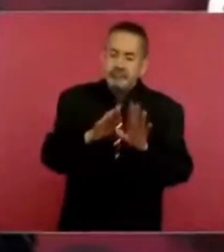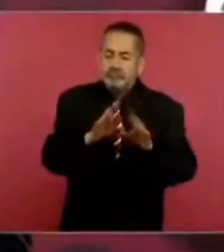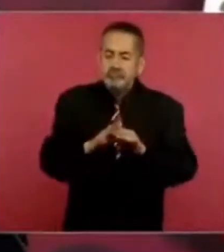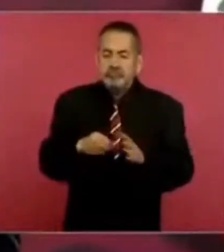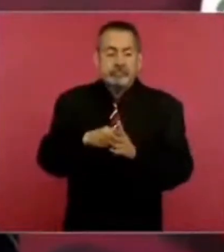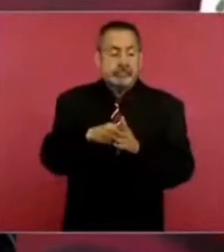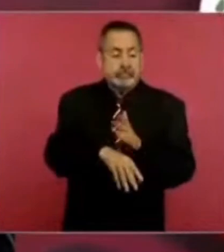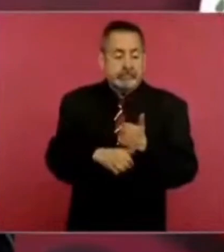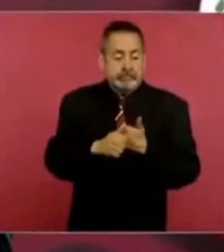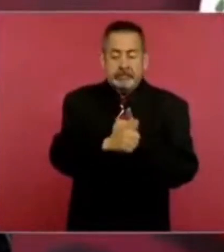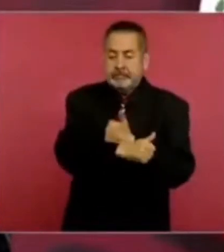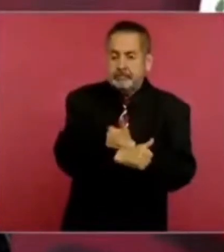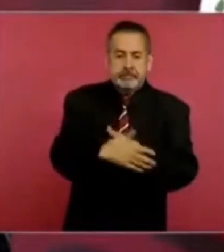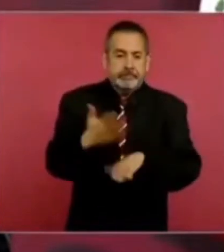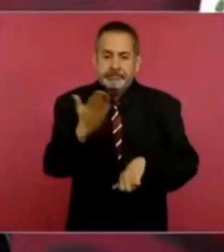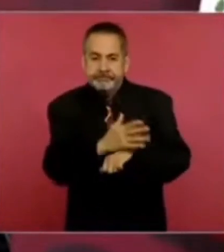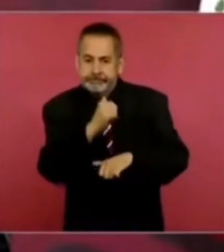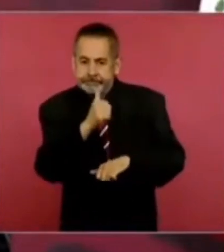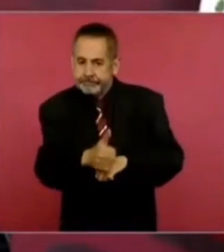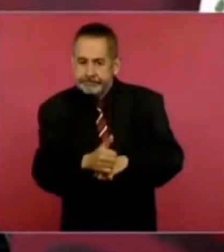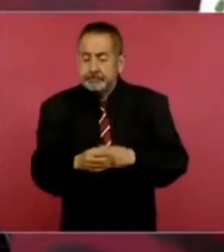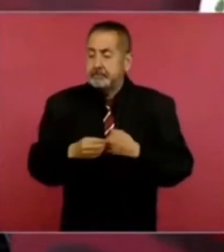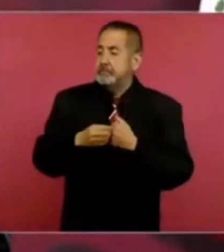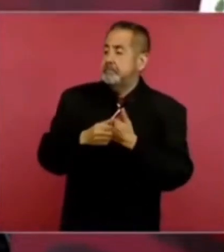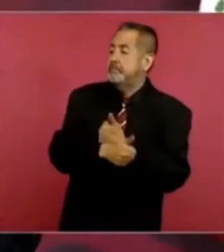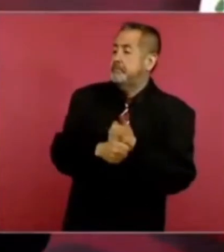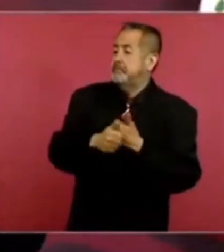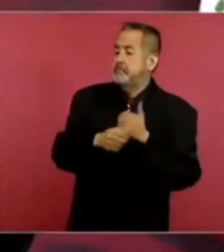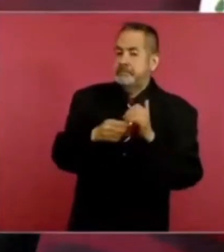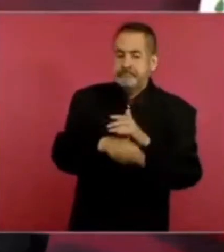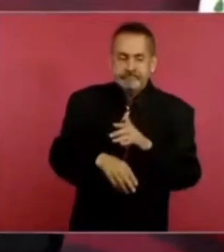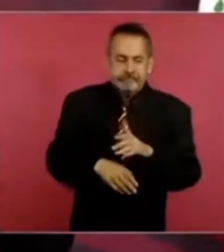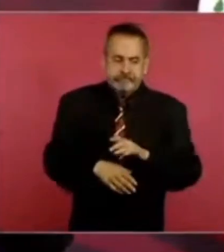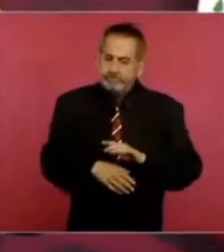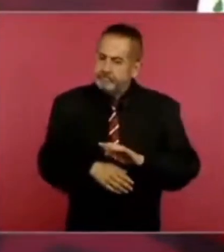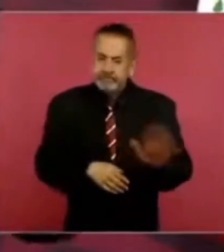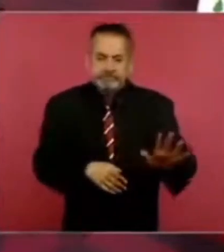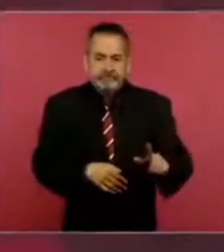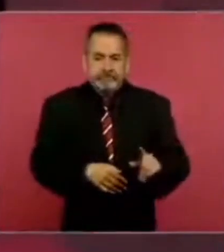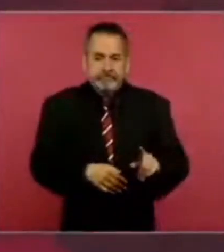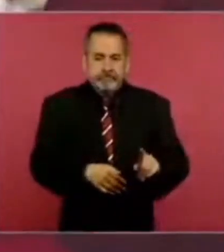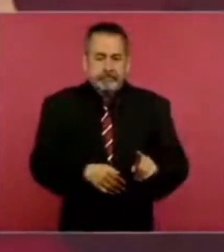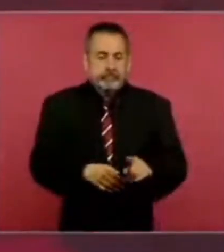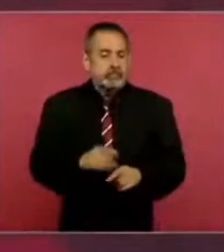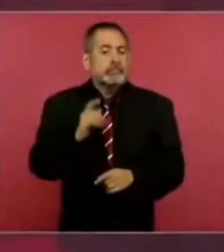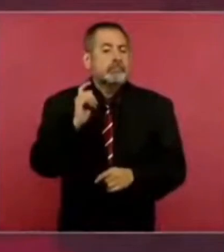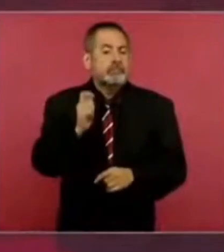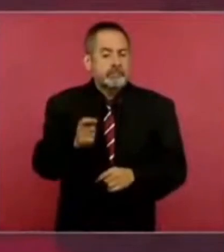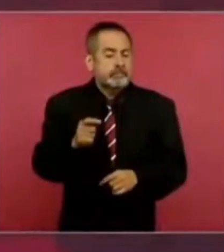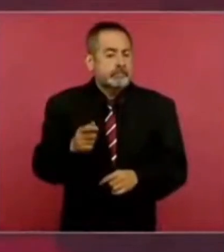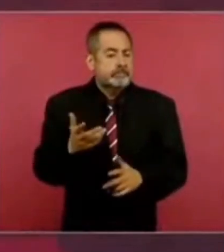mantener impune este crimen. Entonces, ¿cómo actúa